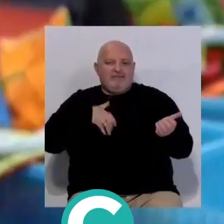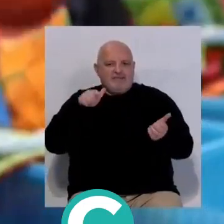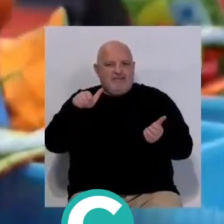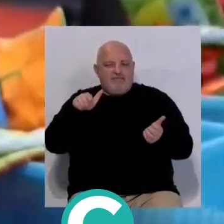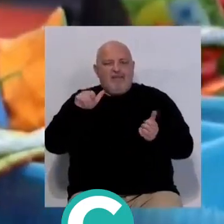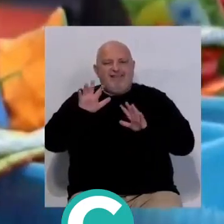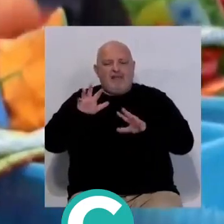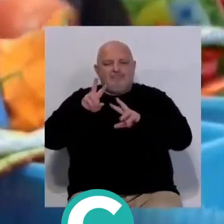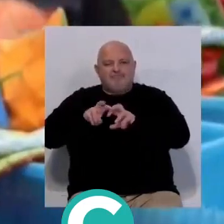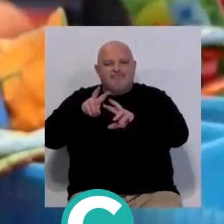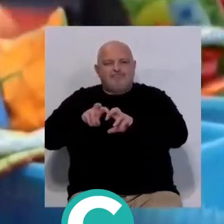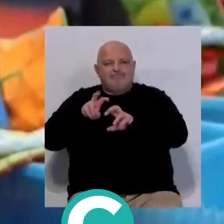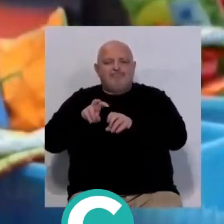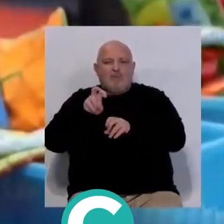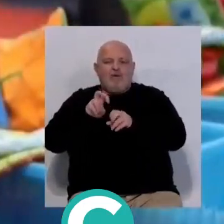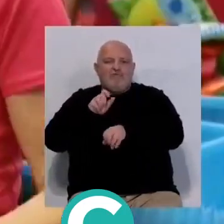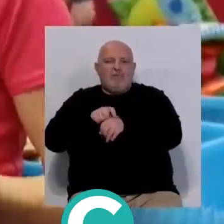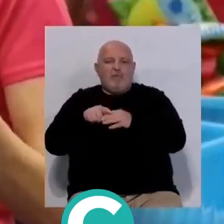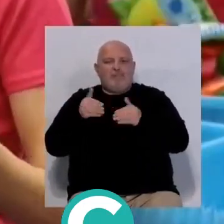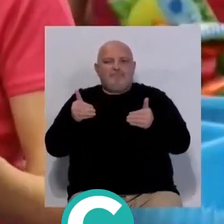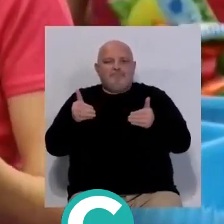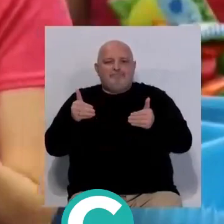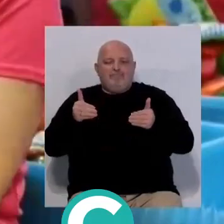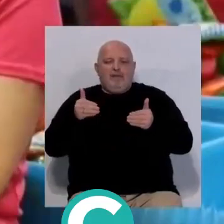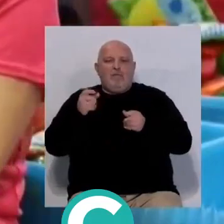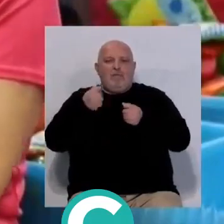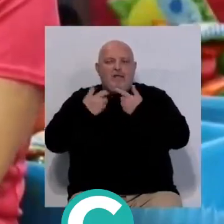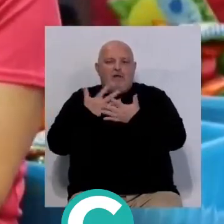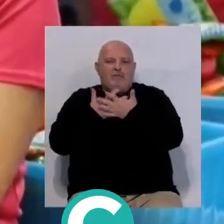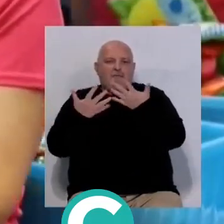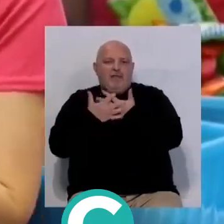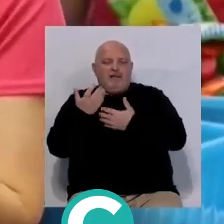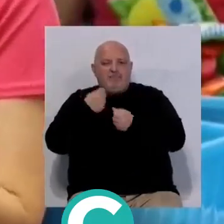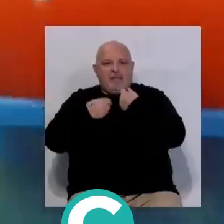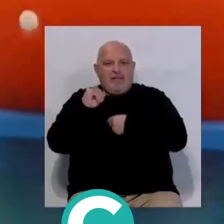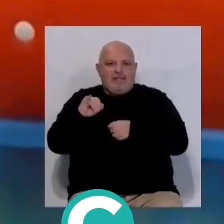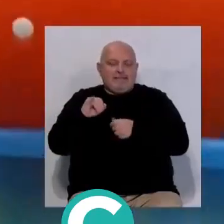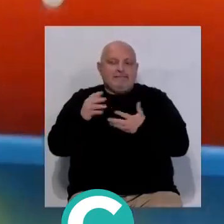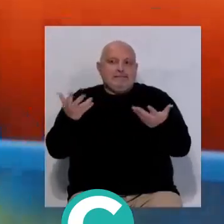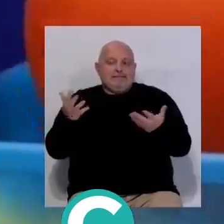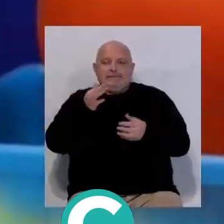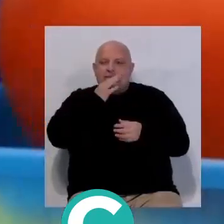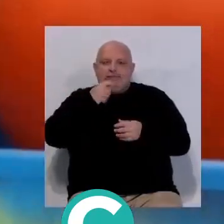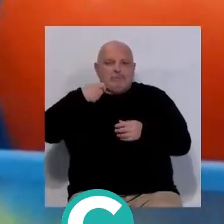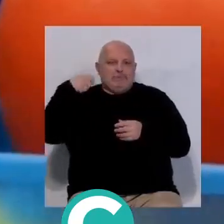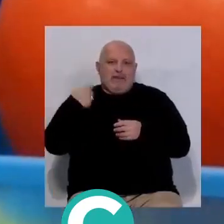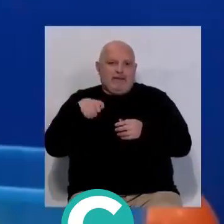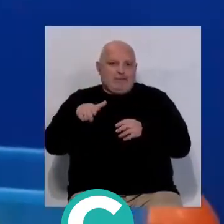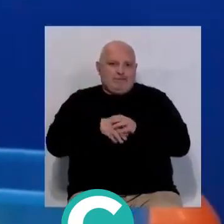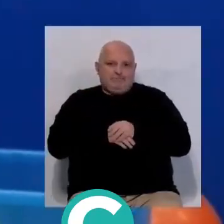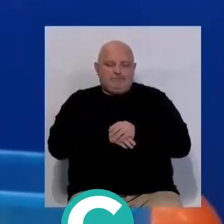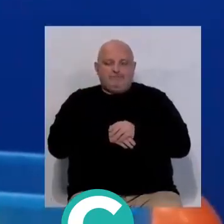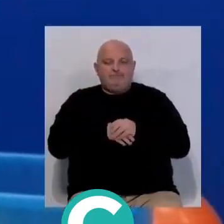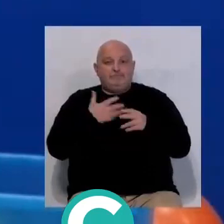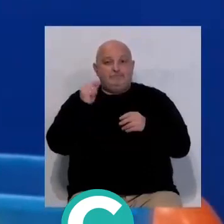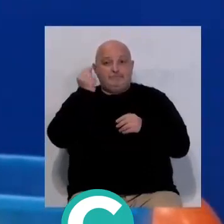que persigue frenar la enfermedad mediante la combinación de fármacos ya existentes, pero es muy costosa. Nosotros